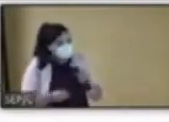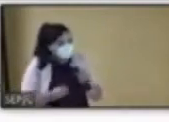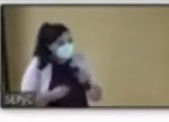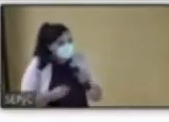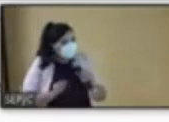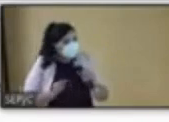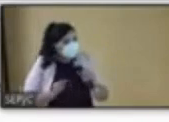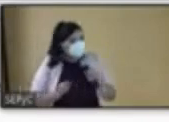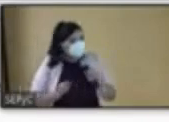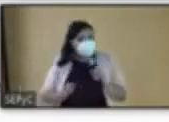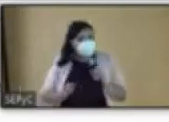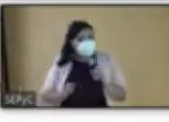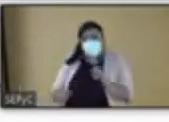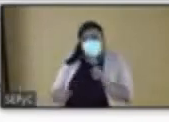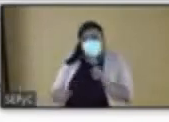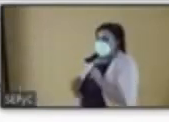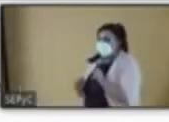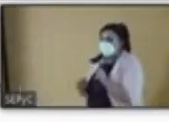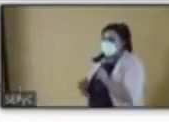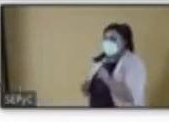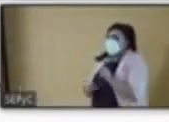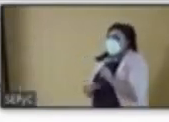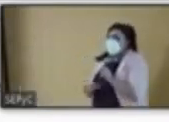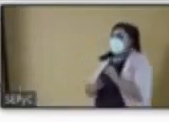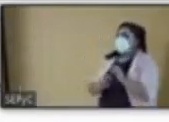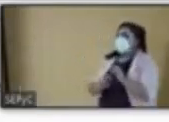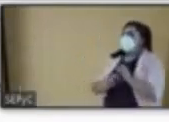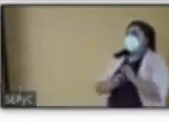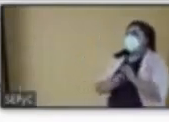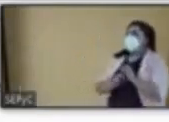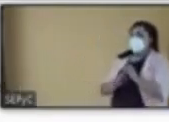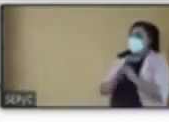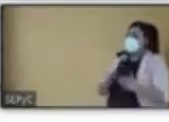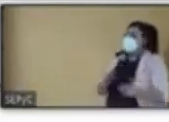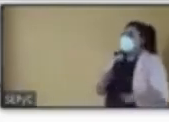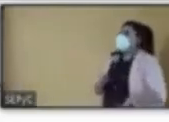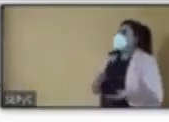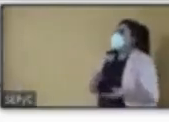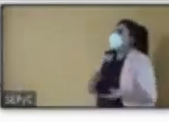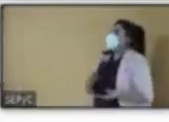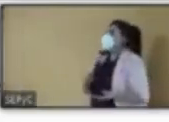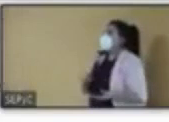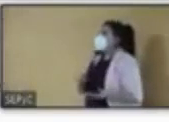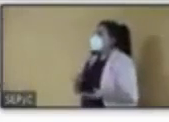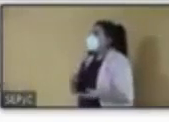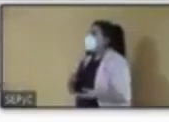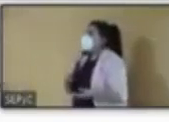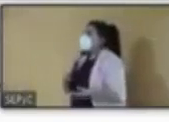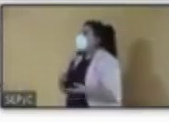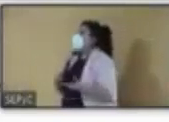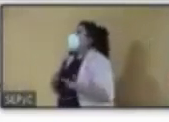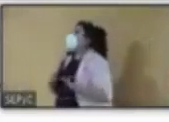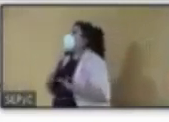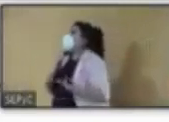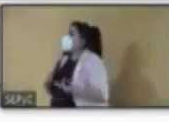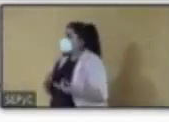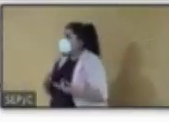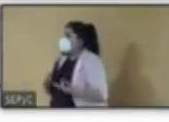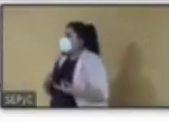se habilitó la casilla de firmar. ¿Qué implica esto? Que entonces ya el servidor público o el declarante se encuentra